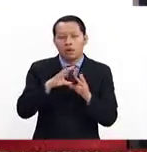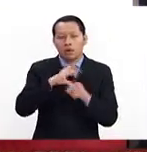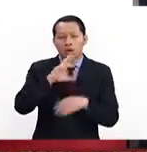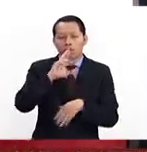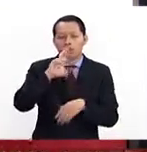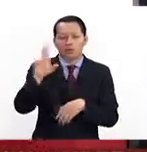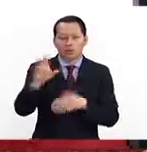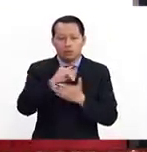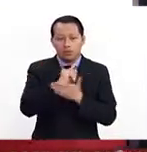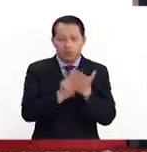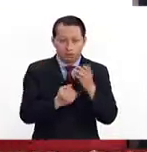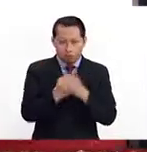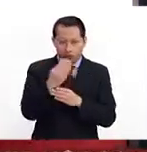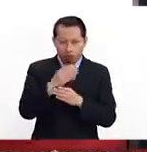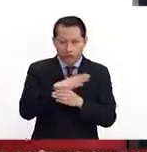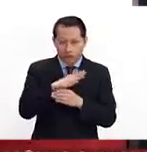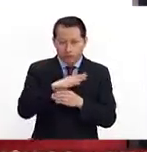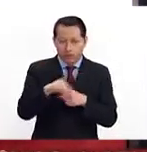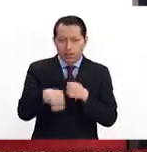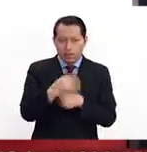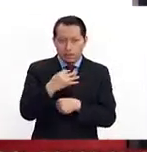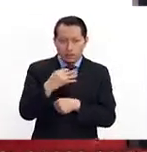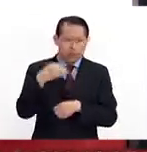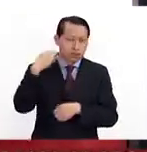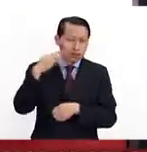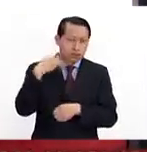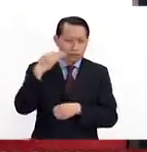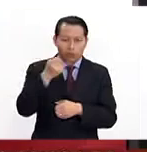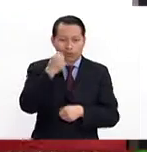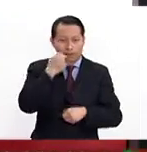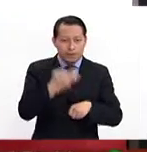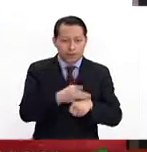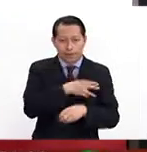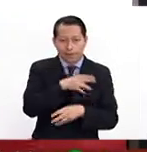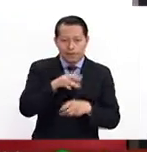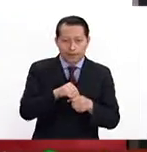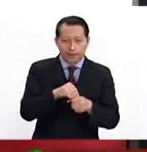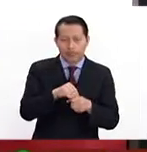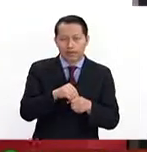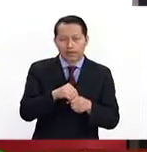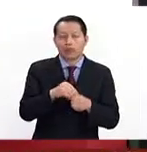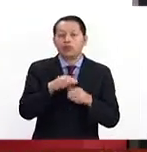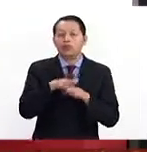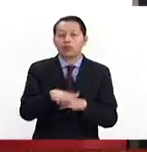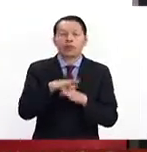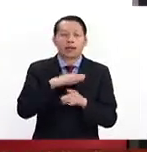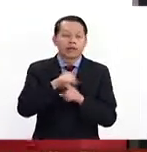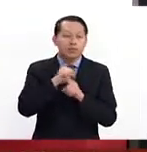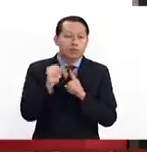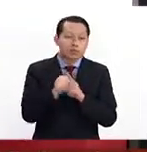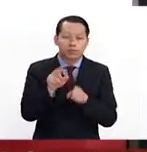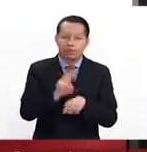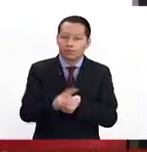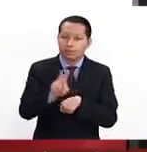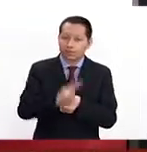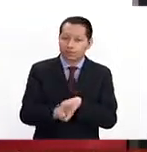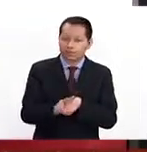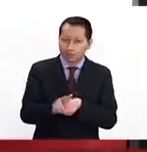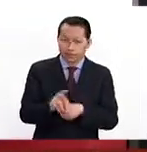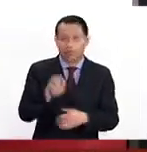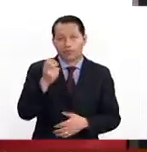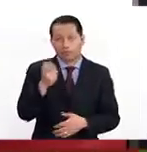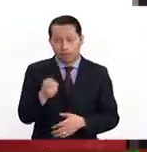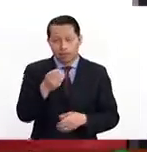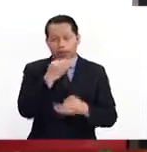a un informe de actualización que había presentado el 14 de marzo el secretario general Almagro sobre la situación de Venezuela. Si bien en